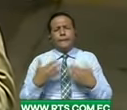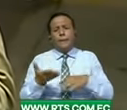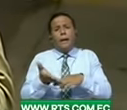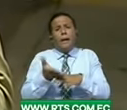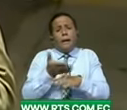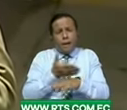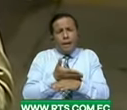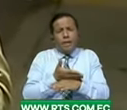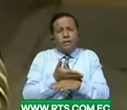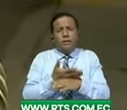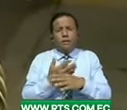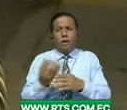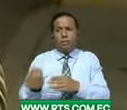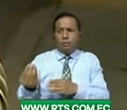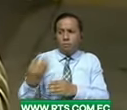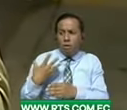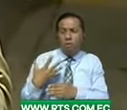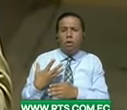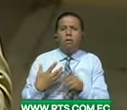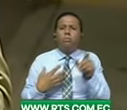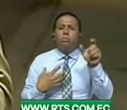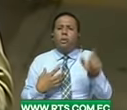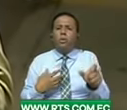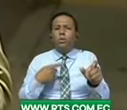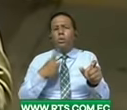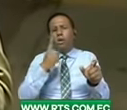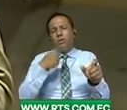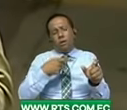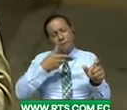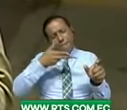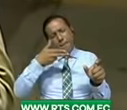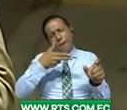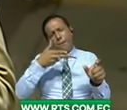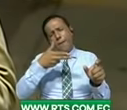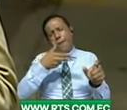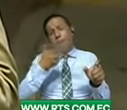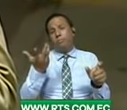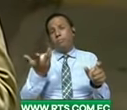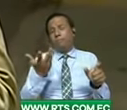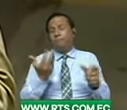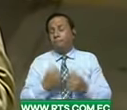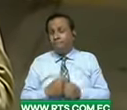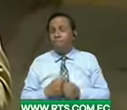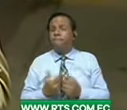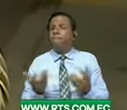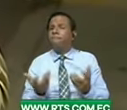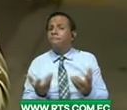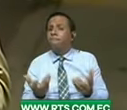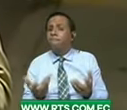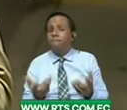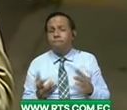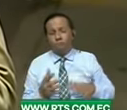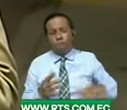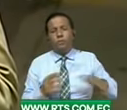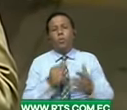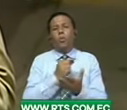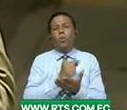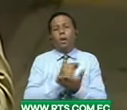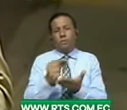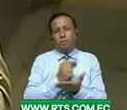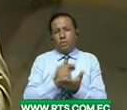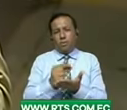pocos minutos supimos que una persona habría recibido varios impactos de bala, esto específicamente en el sector del Guasmo,